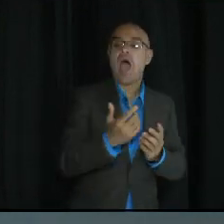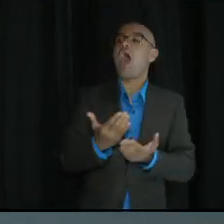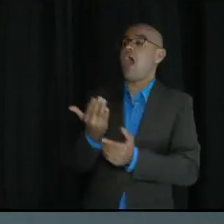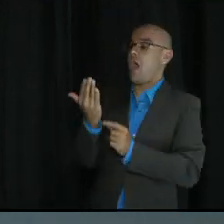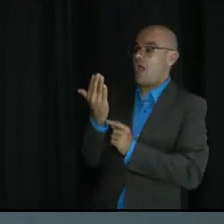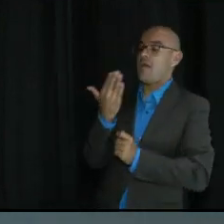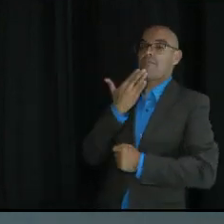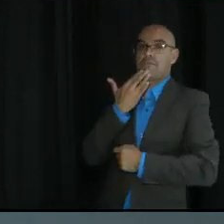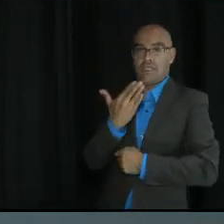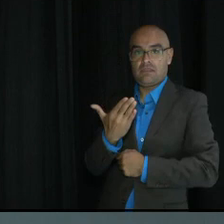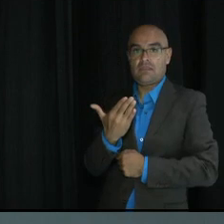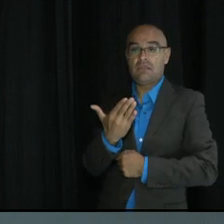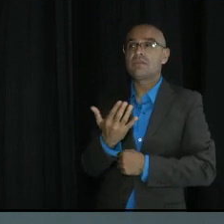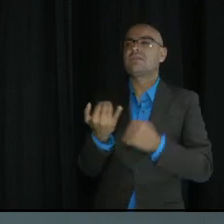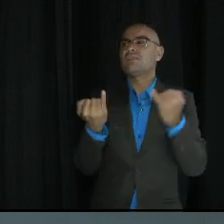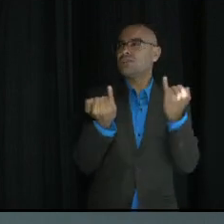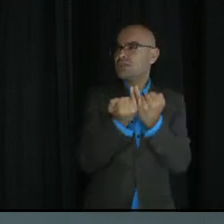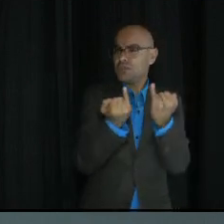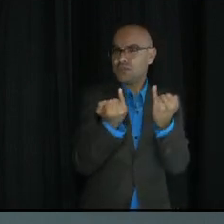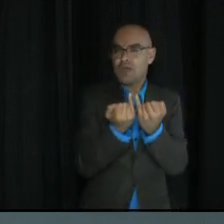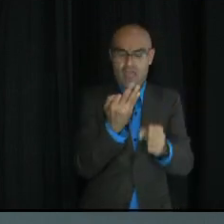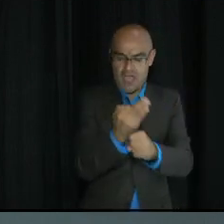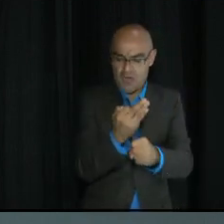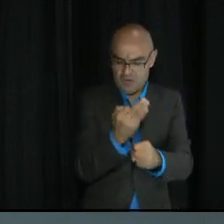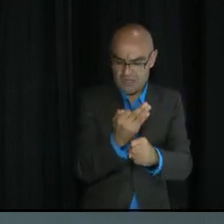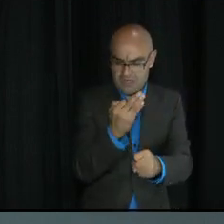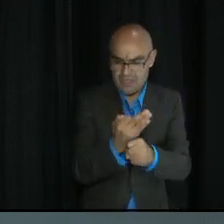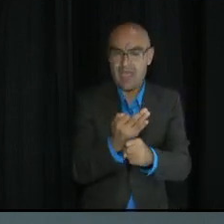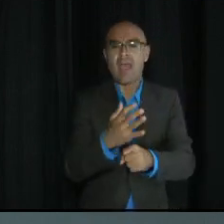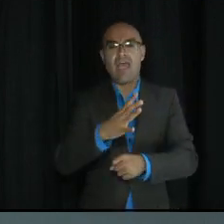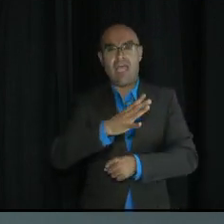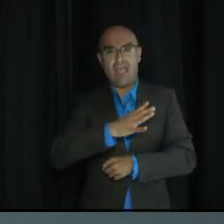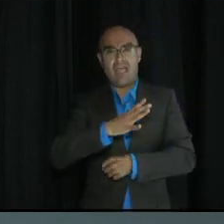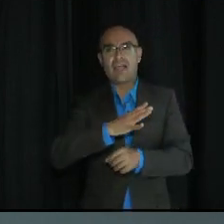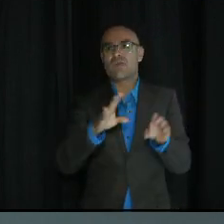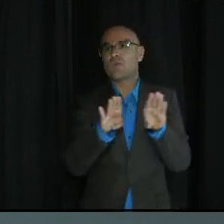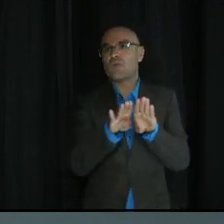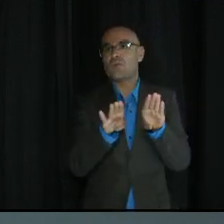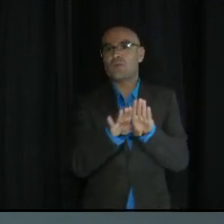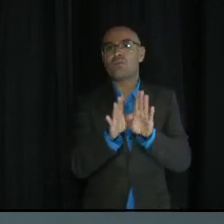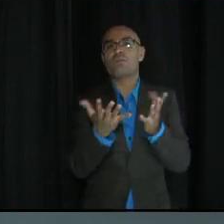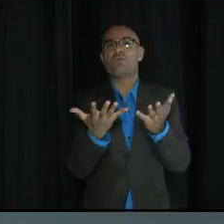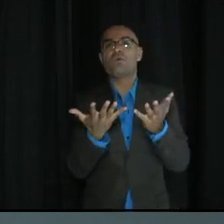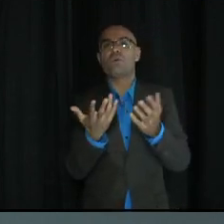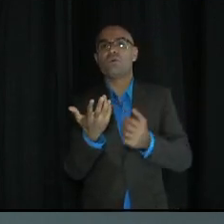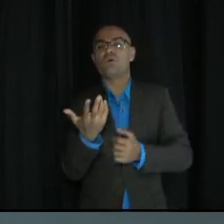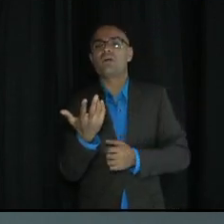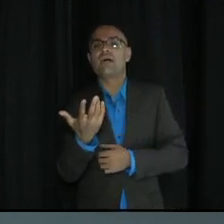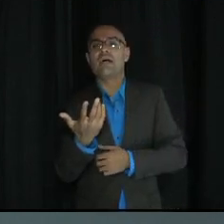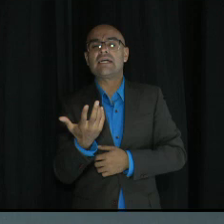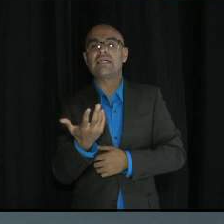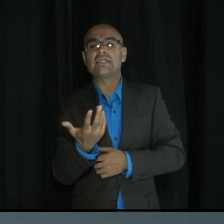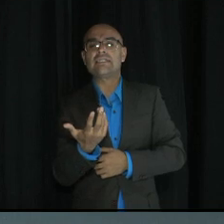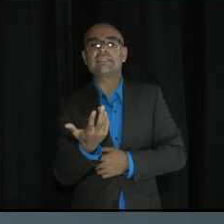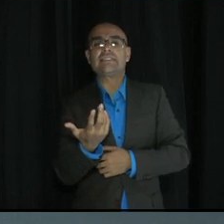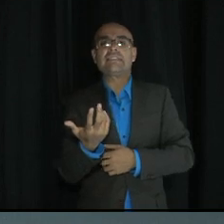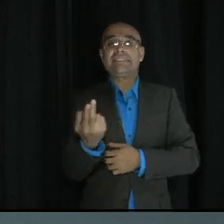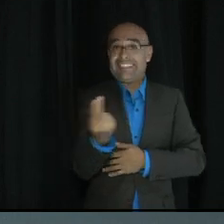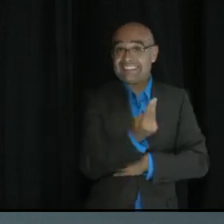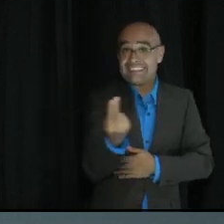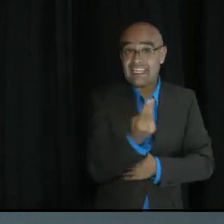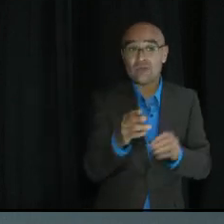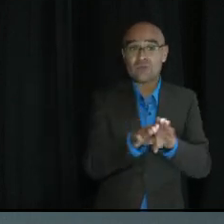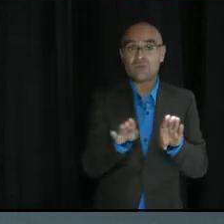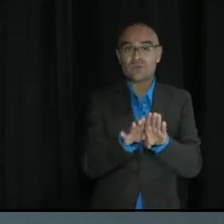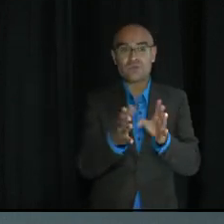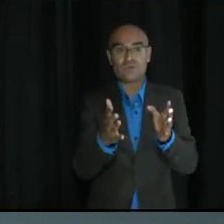exhorto. Actualmente se ha podido realizar una situación de proyección,